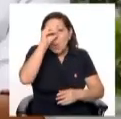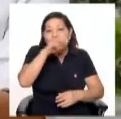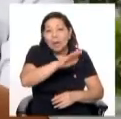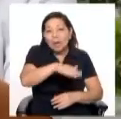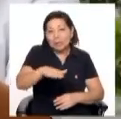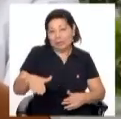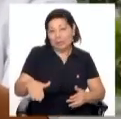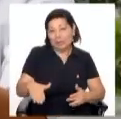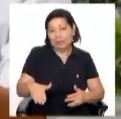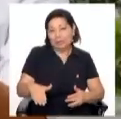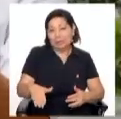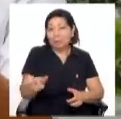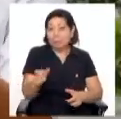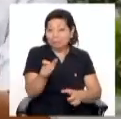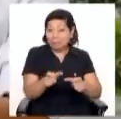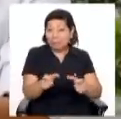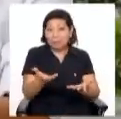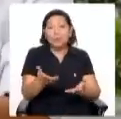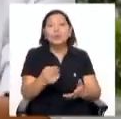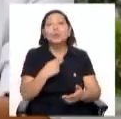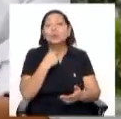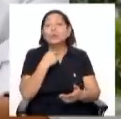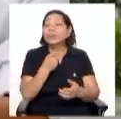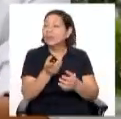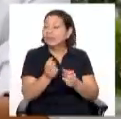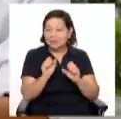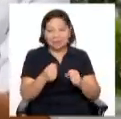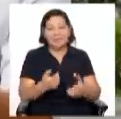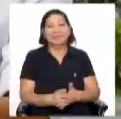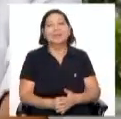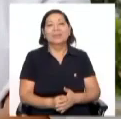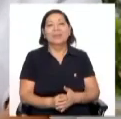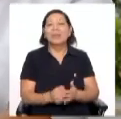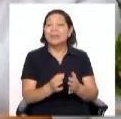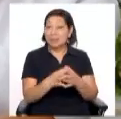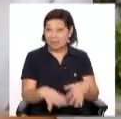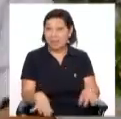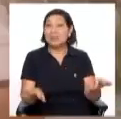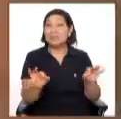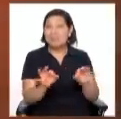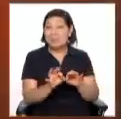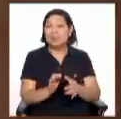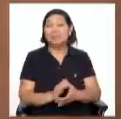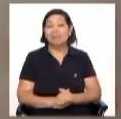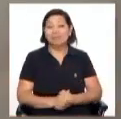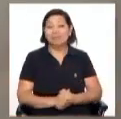los niños. En Espacio Ciudadano, su voz, por supuesto, que es importante.